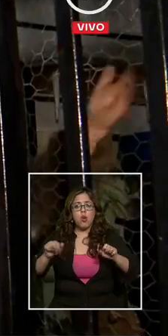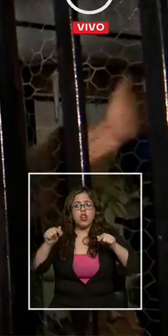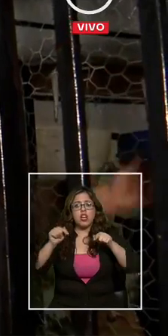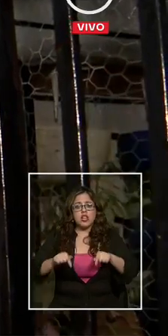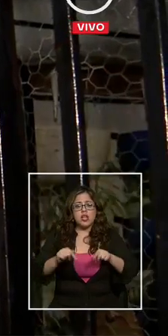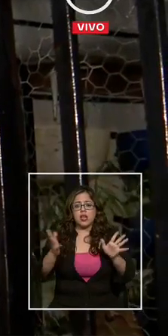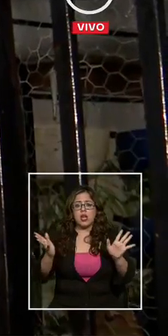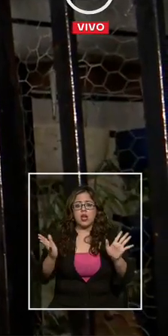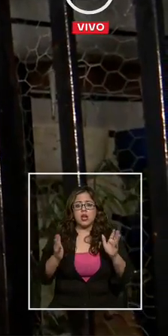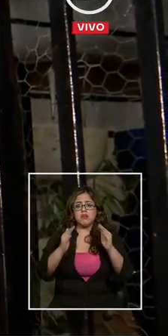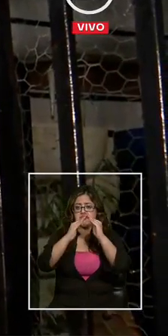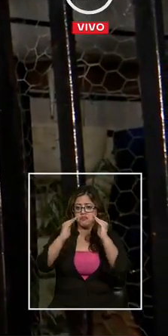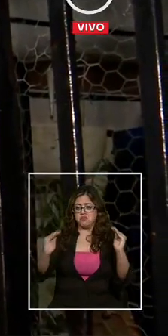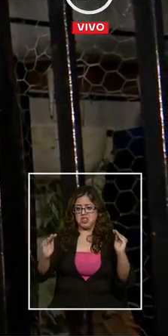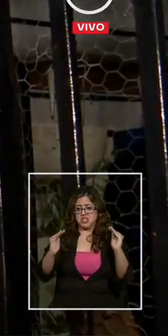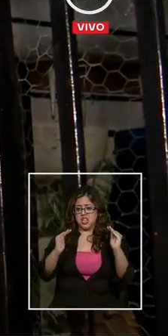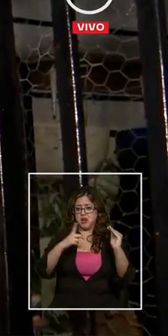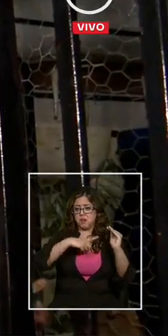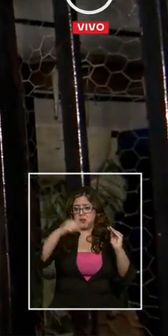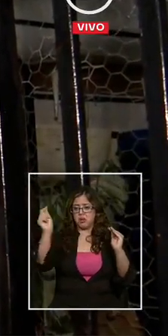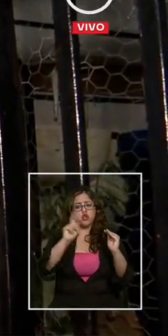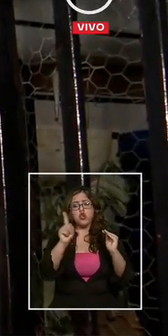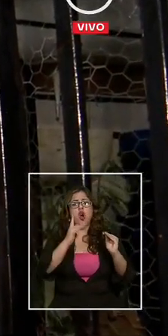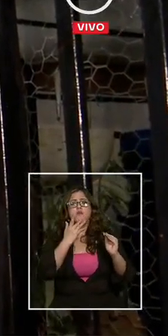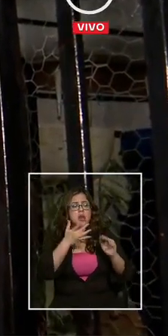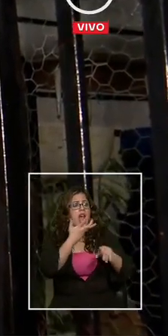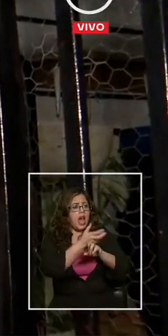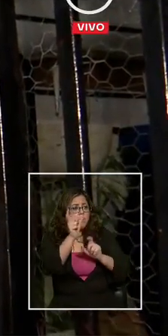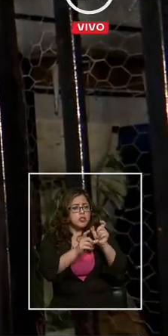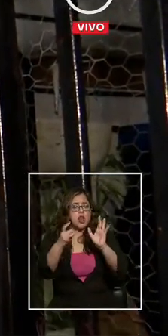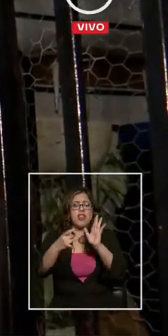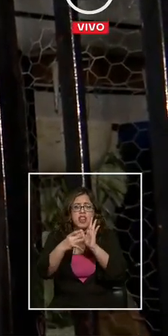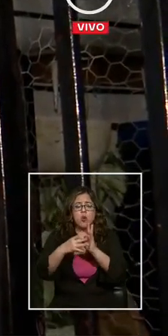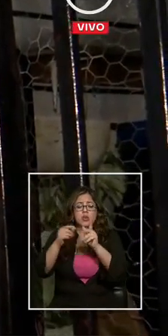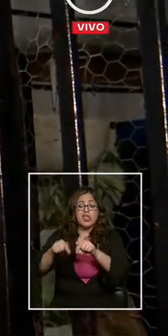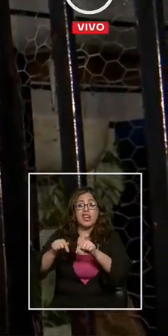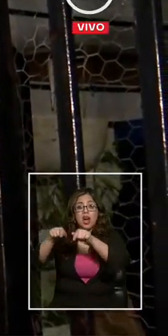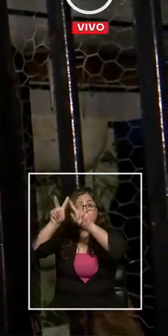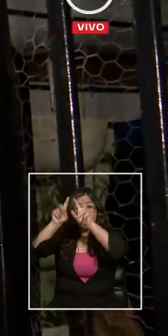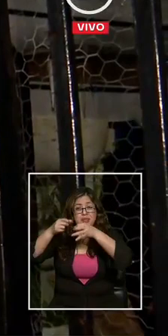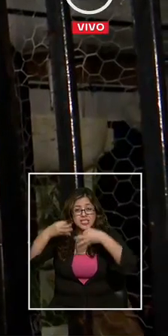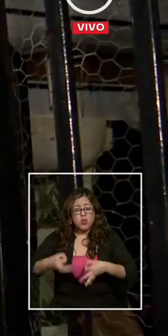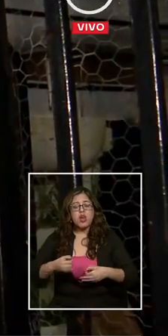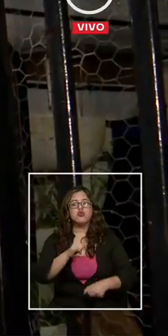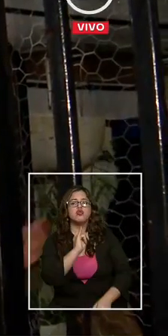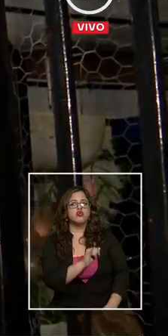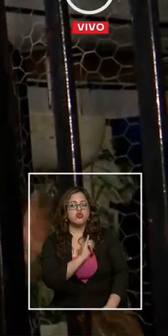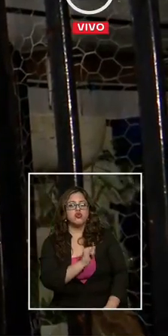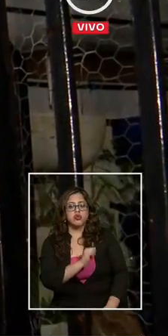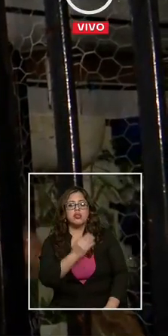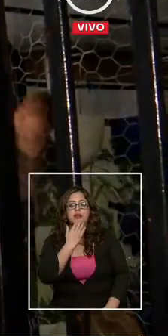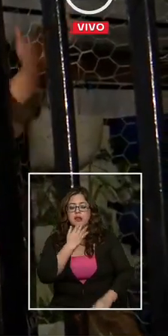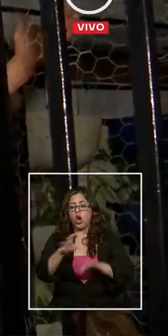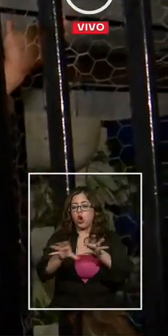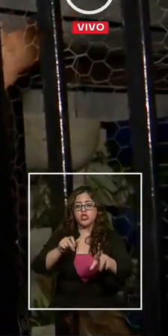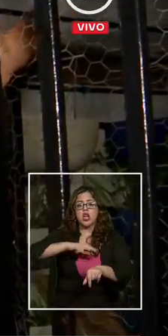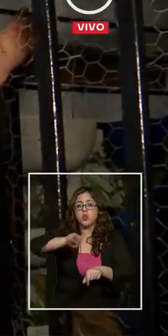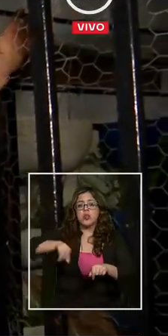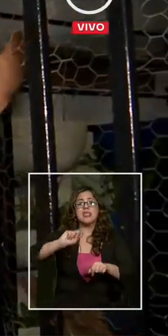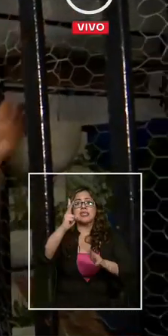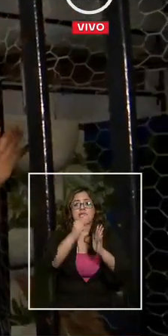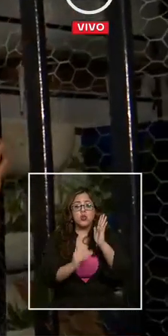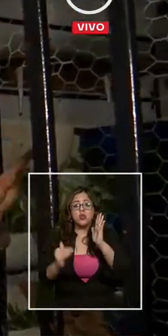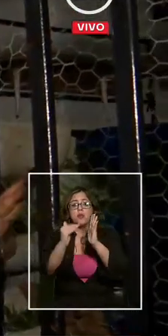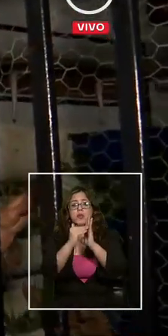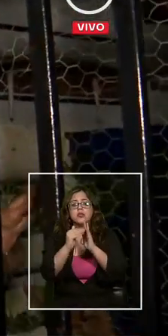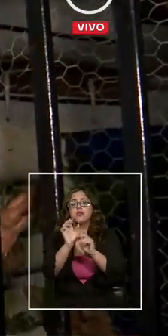nadie desaloje sus casas. ¿Por qué? Porque están entrando muchos delincuentes aquí en esta ciudad, Es un tema de seguridad. De seguridad, tenemos nuestras cosas, tenemos el segundo piso.